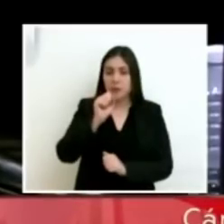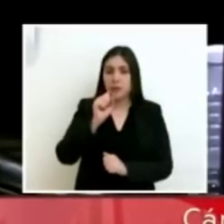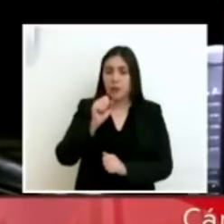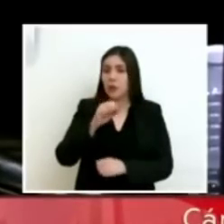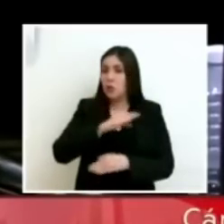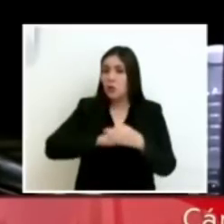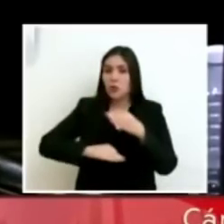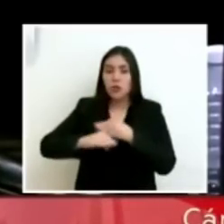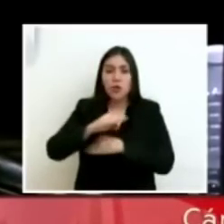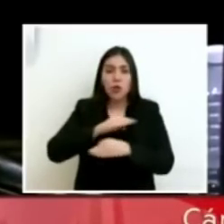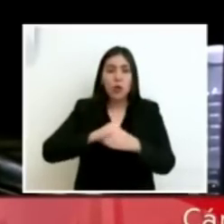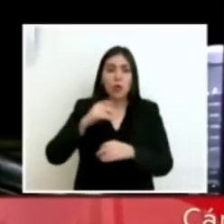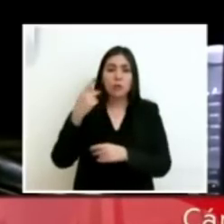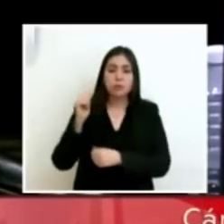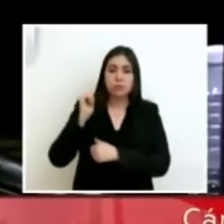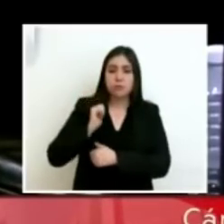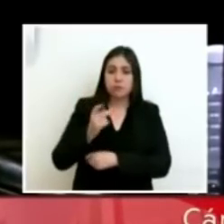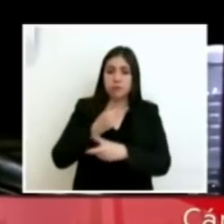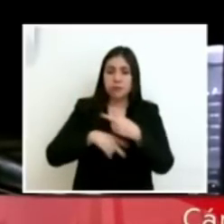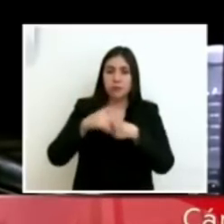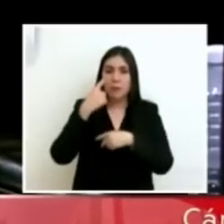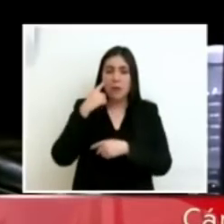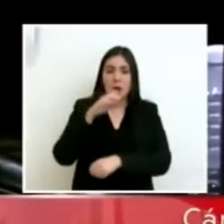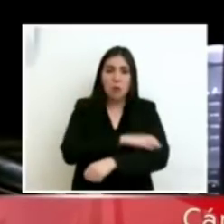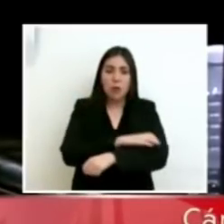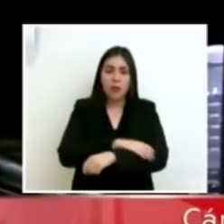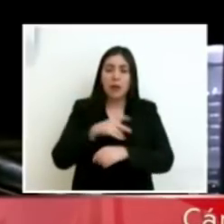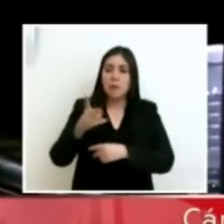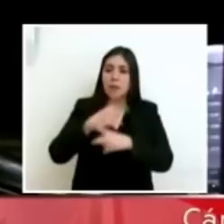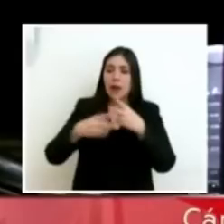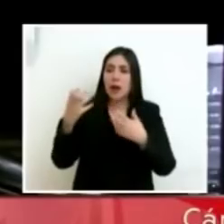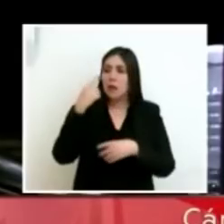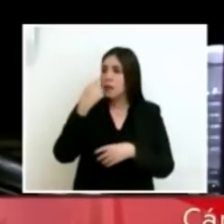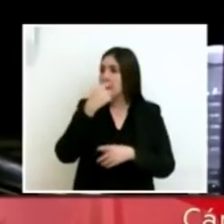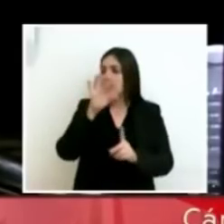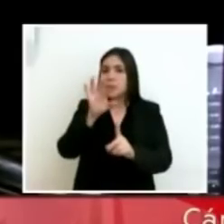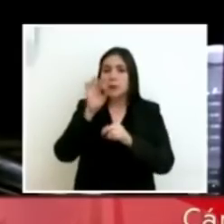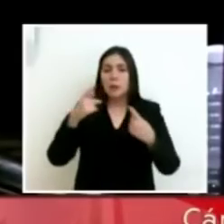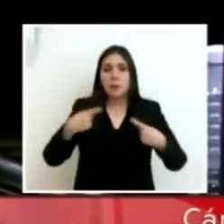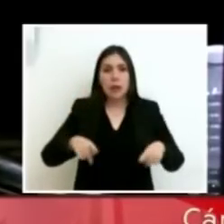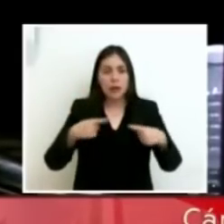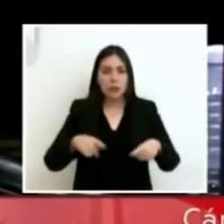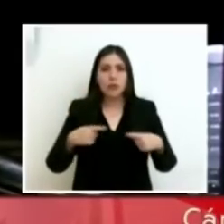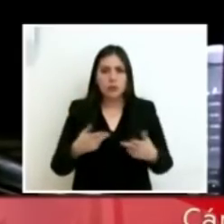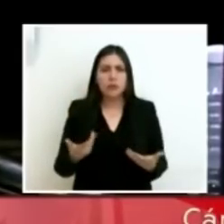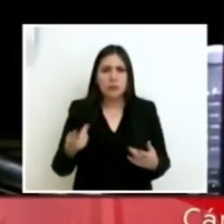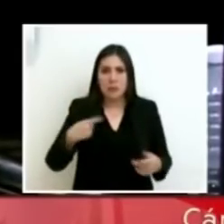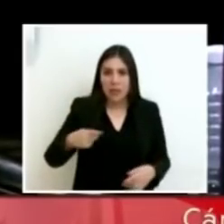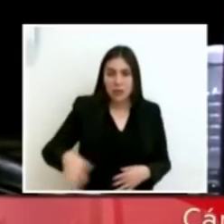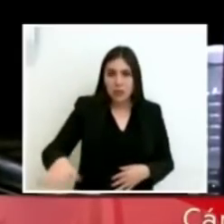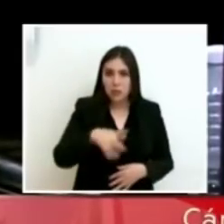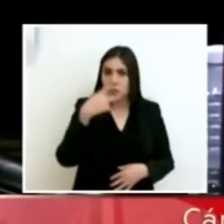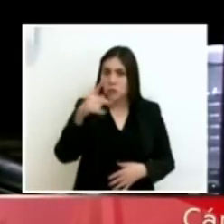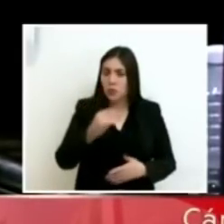del pueblo y se instituye para beneficio de éste. El pueblo tiene en todo tiempo el inalienable derecho de alterar o modificar